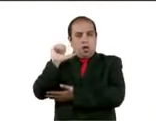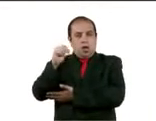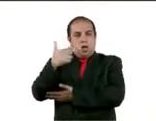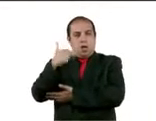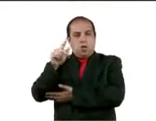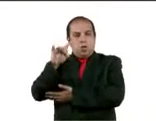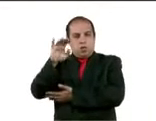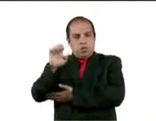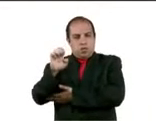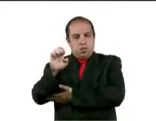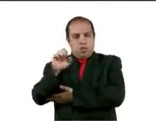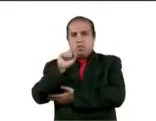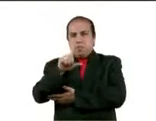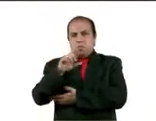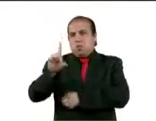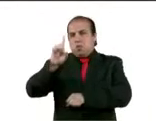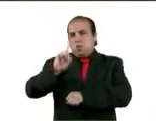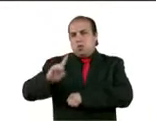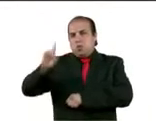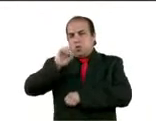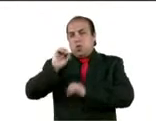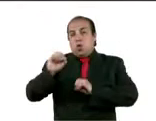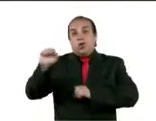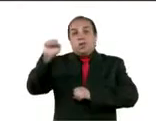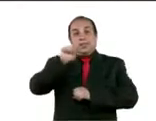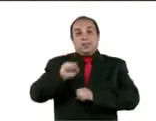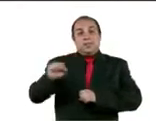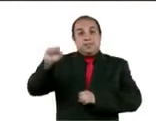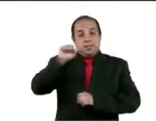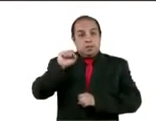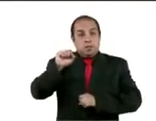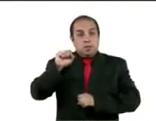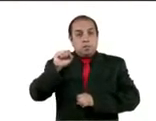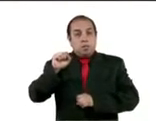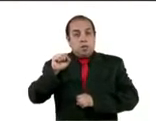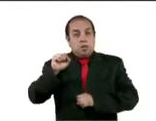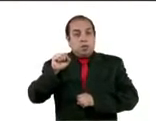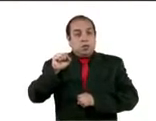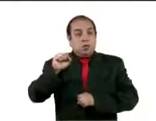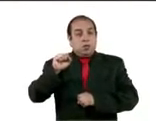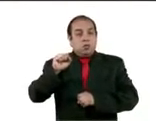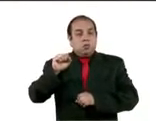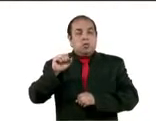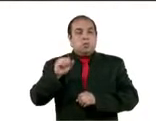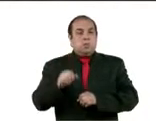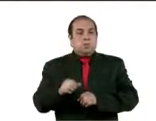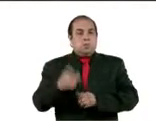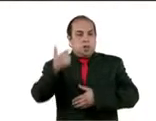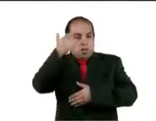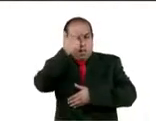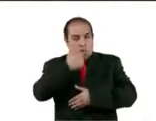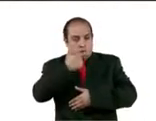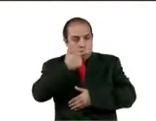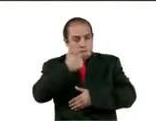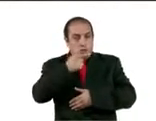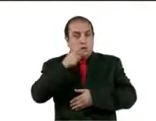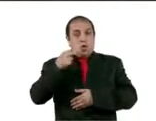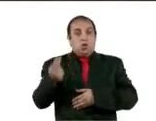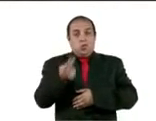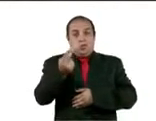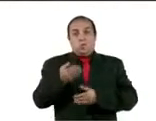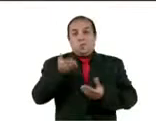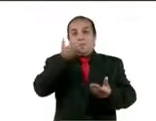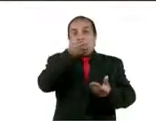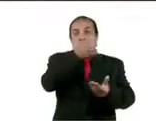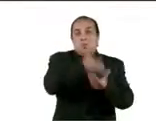mismo domingo o se plantará el sábado, bueno, la madrugada del domingo. ¿Usted va a asistir? ¿Y qué actividades vamos a